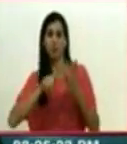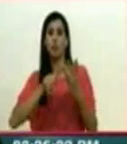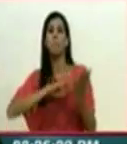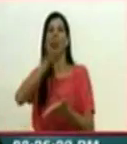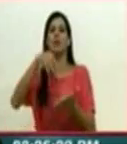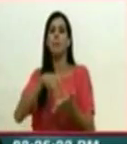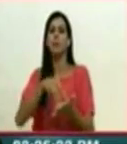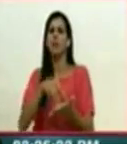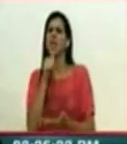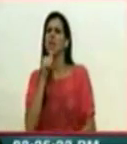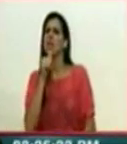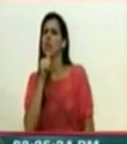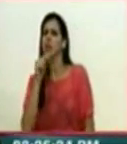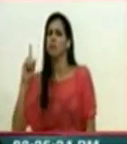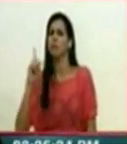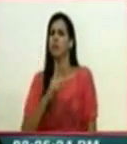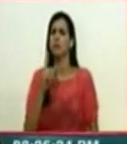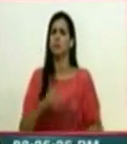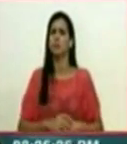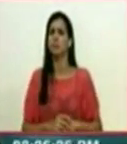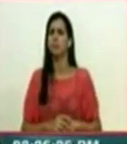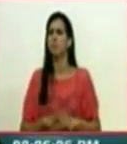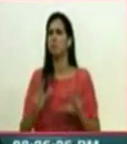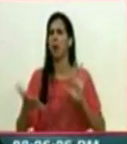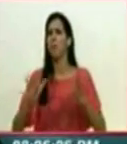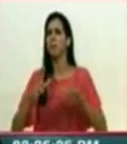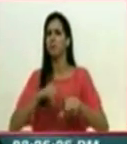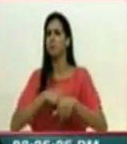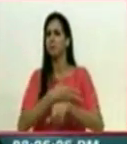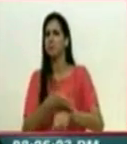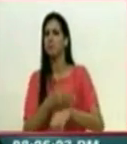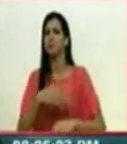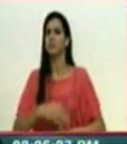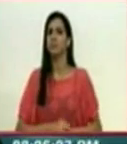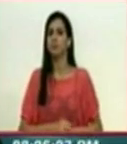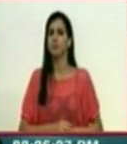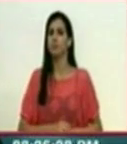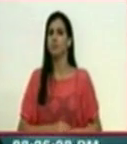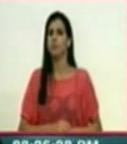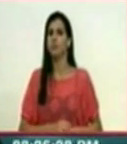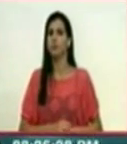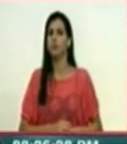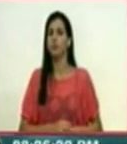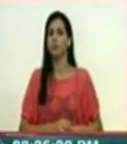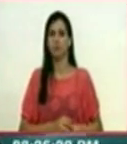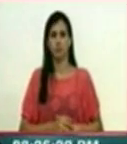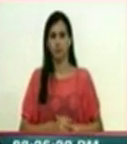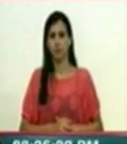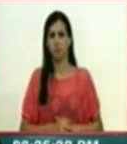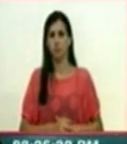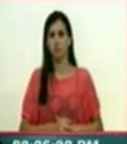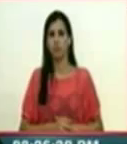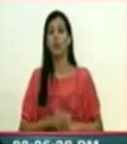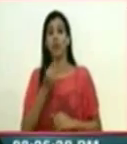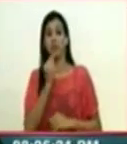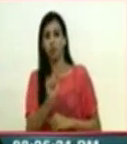¿Quién vino entre gallos y media tarde, porque no fue medianoche, a buscar, mandó, le tiró un cabo, ¿verdad?